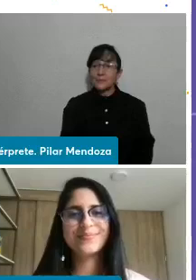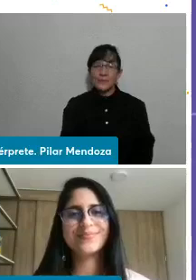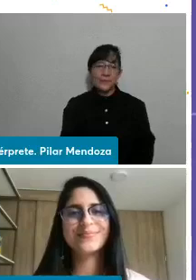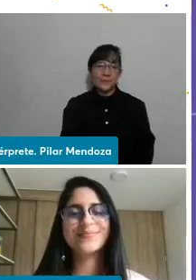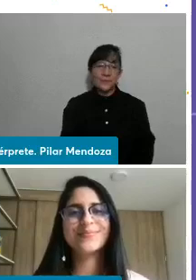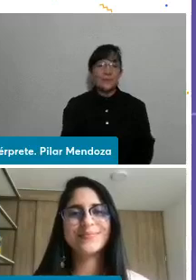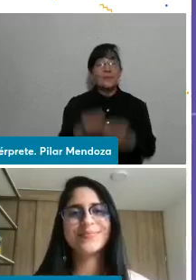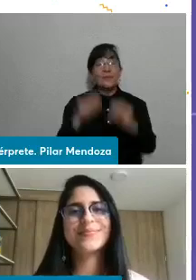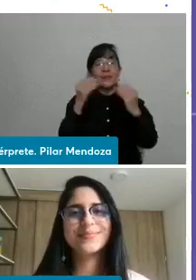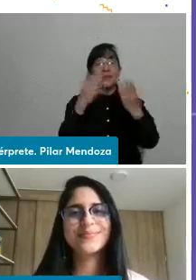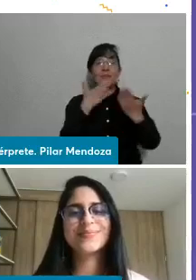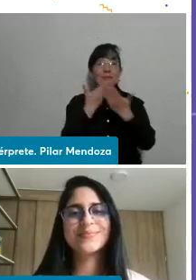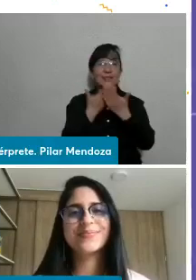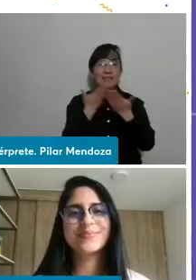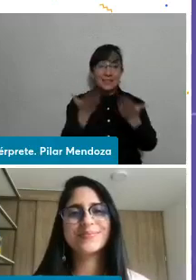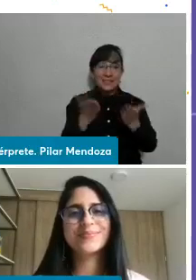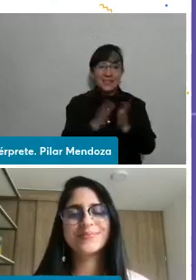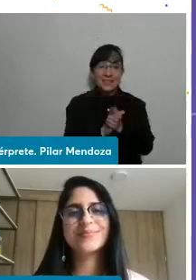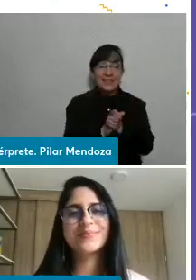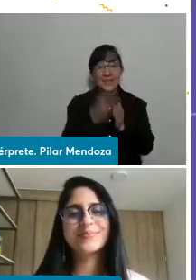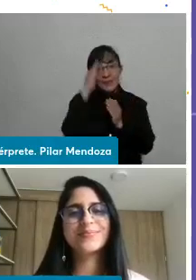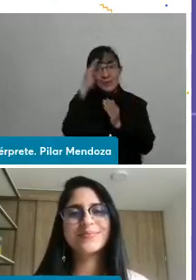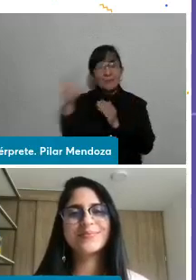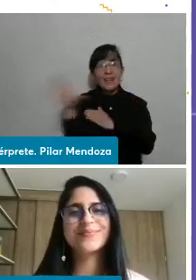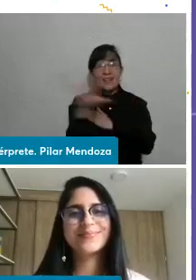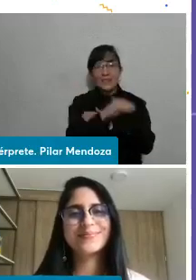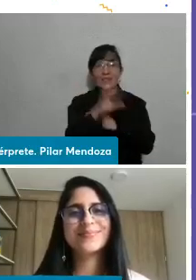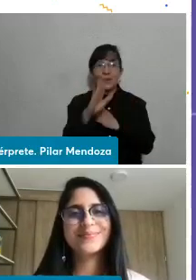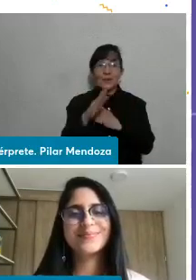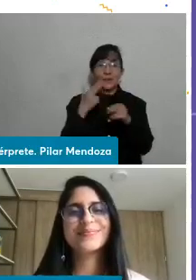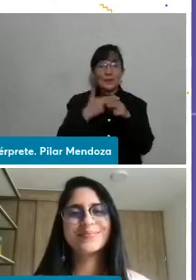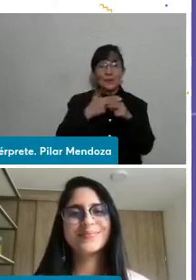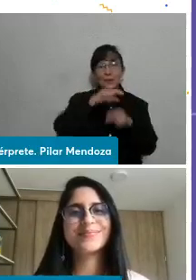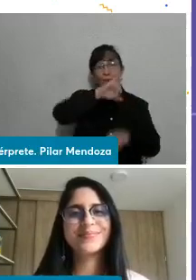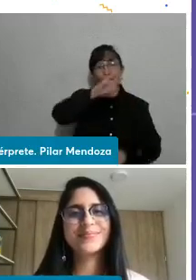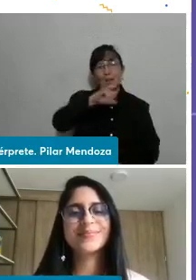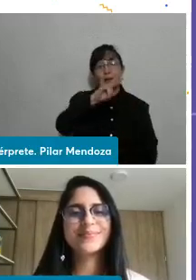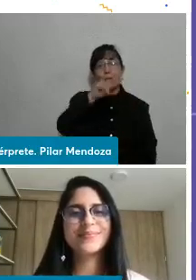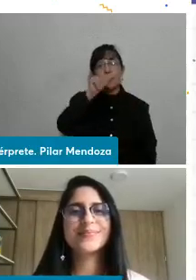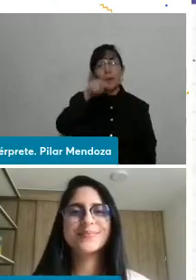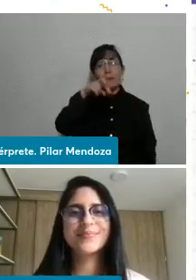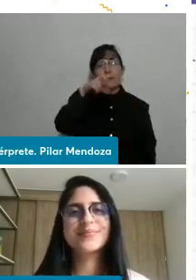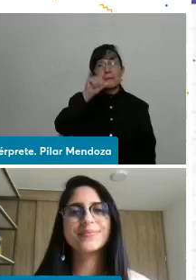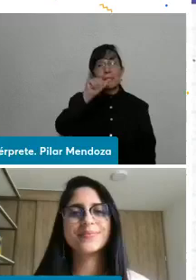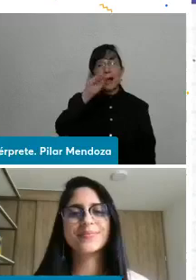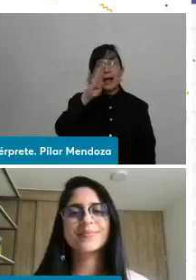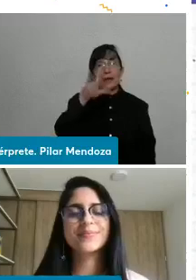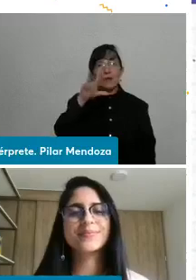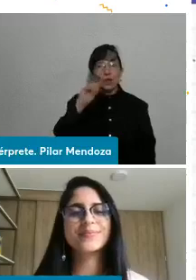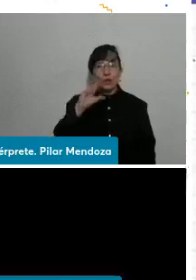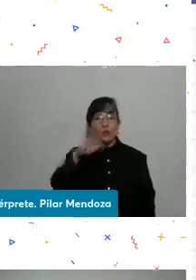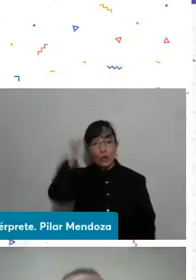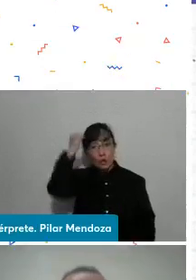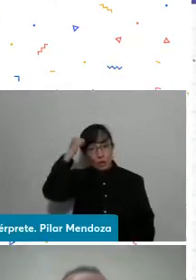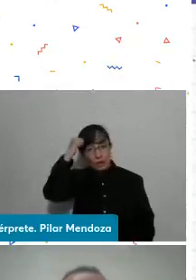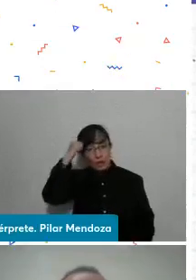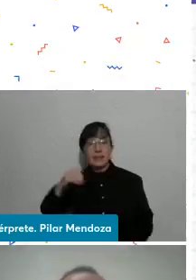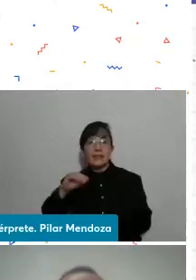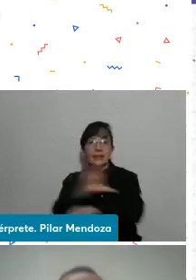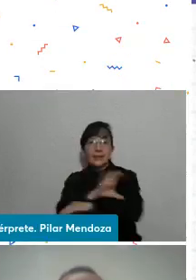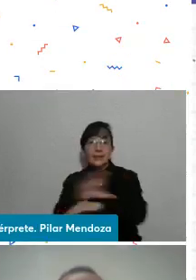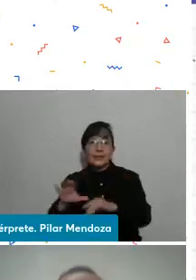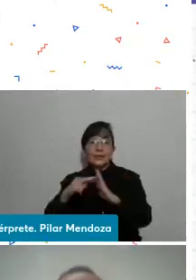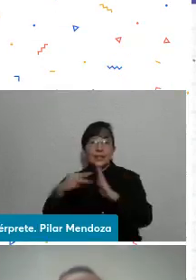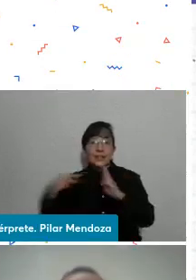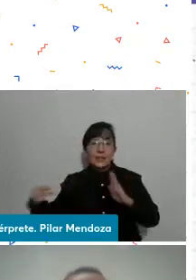gracias. Hola para todos. Pues, mi nombre es Juan Pablo Rodríguez. Soy docente en el área de tecnología en la institución educativa Luis